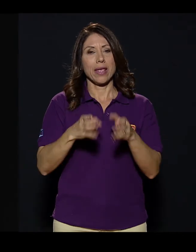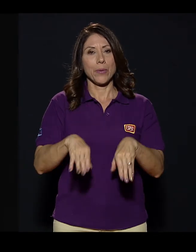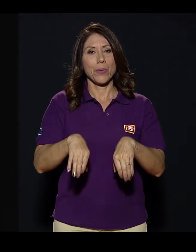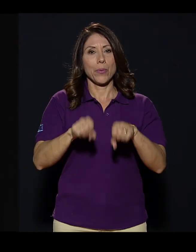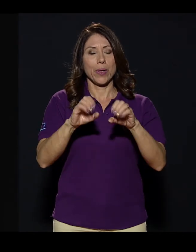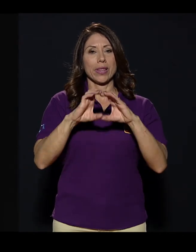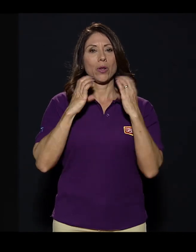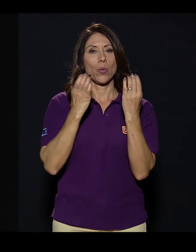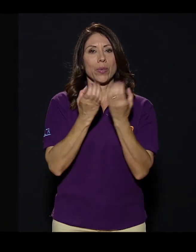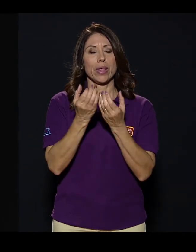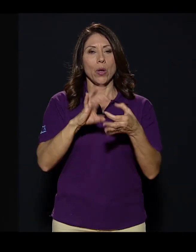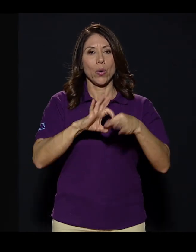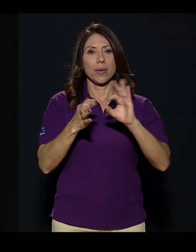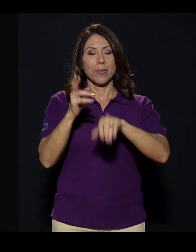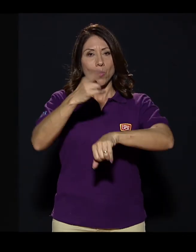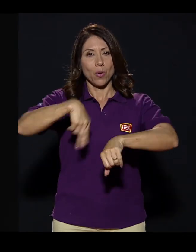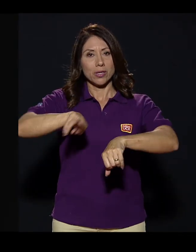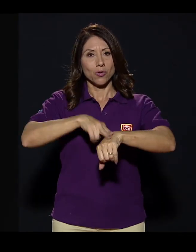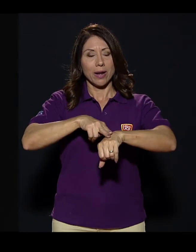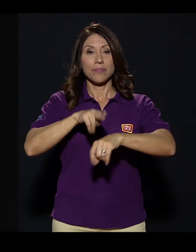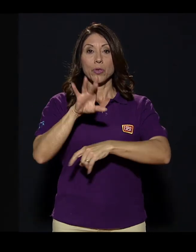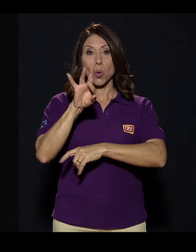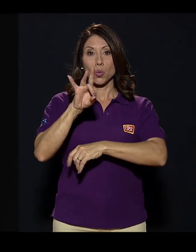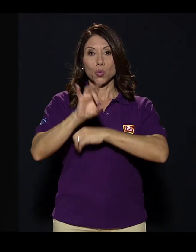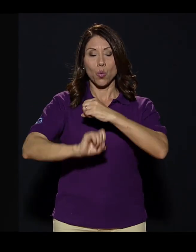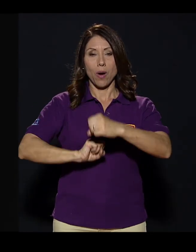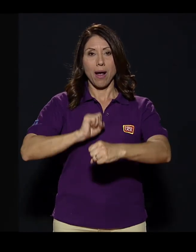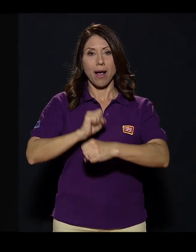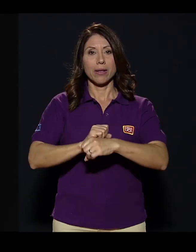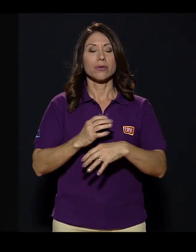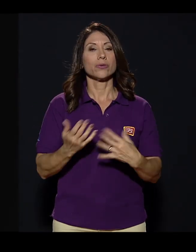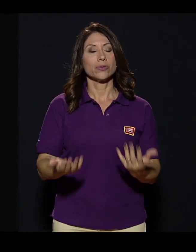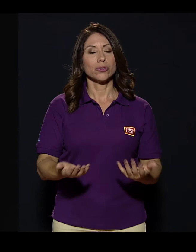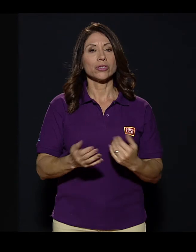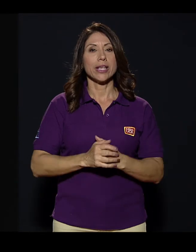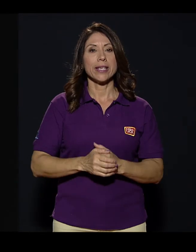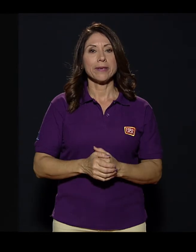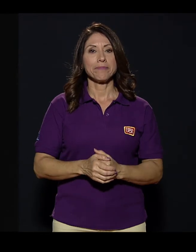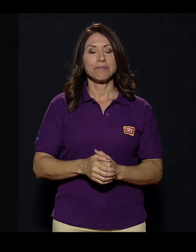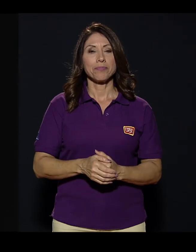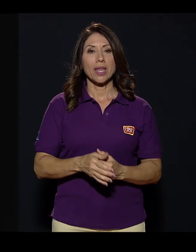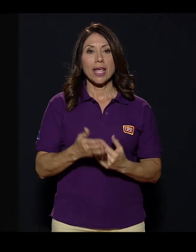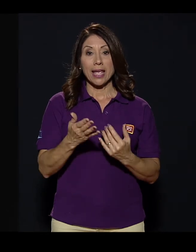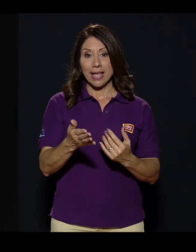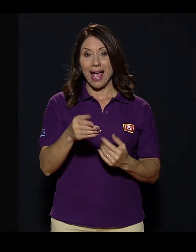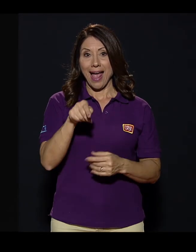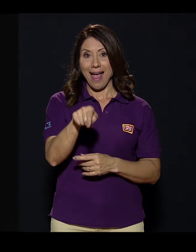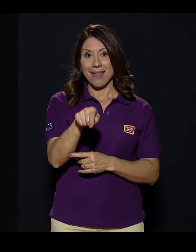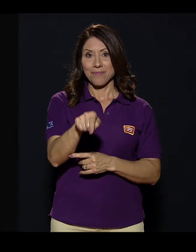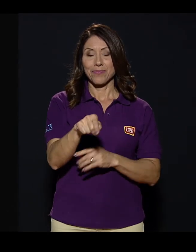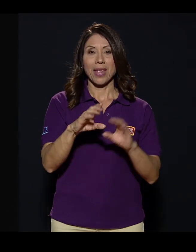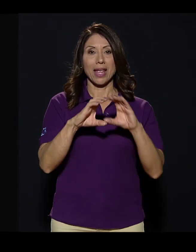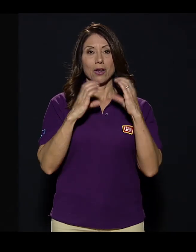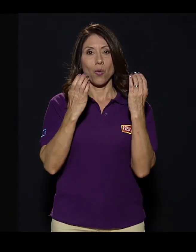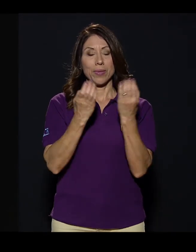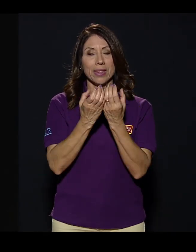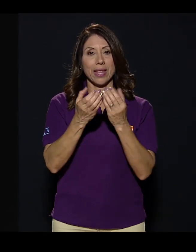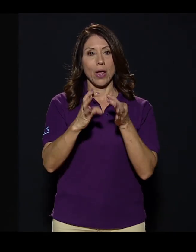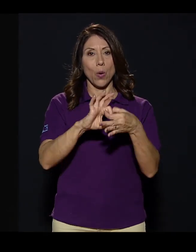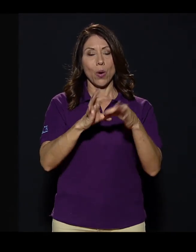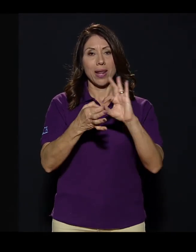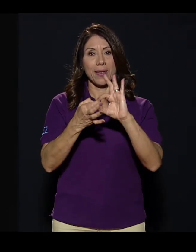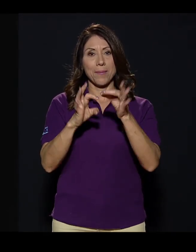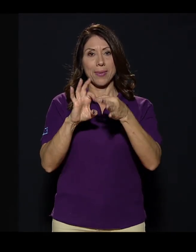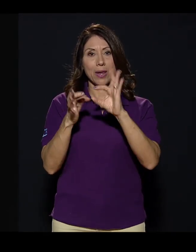justamente es ahí, en el Comité Olímpico, en donde en el año 2015 el Movimiento Paralímpico nos pide